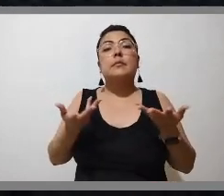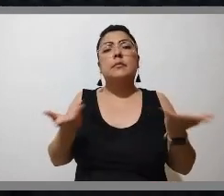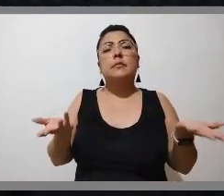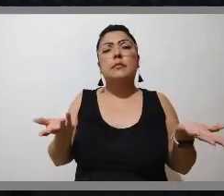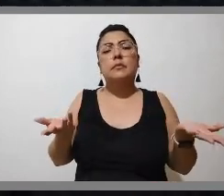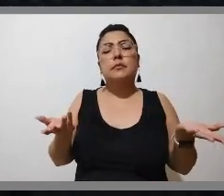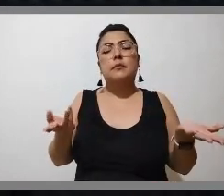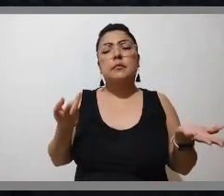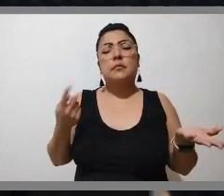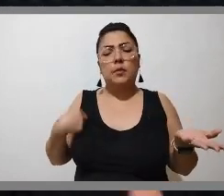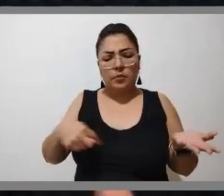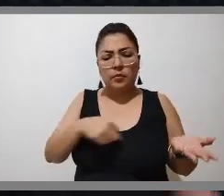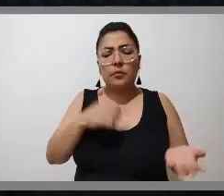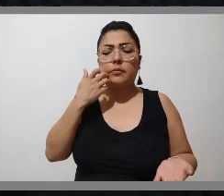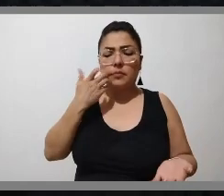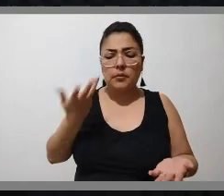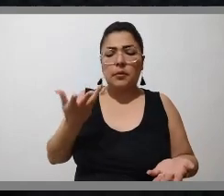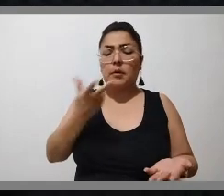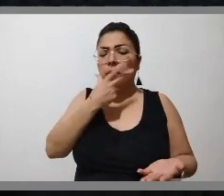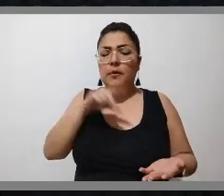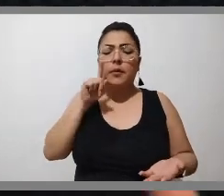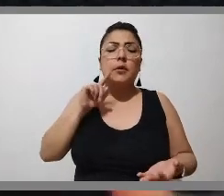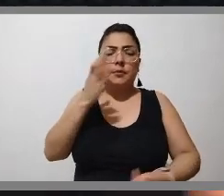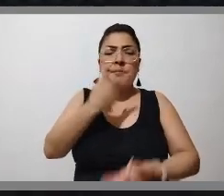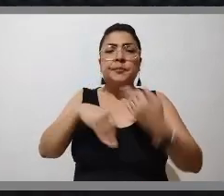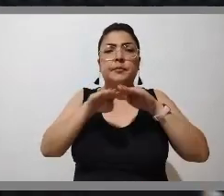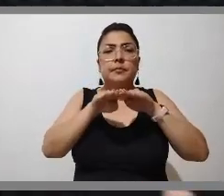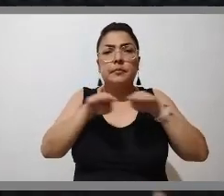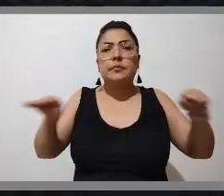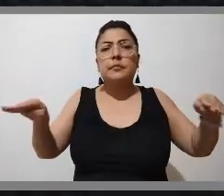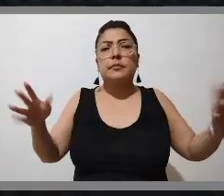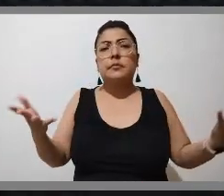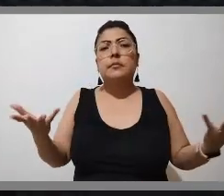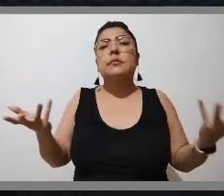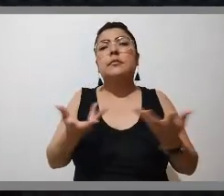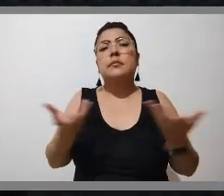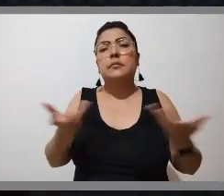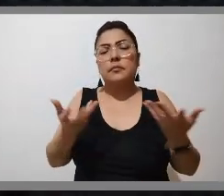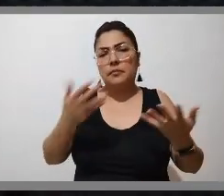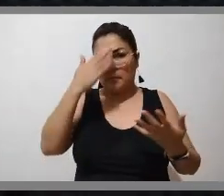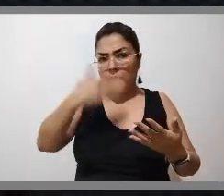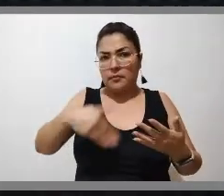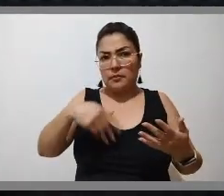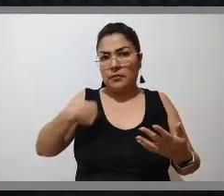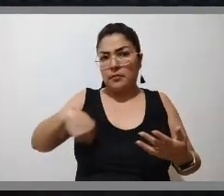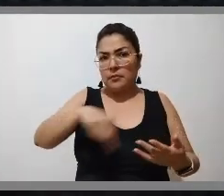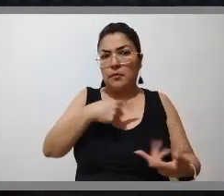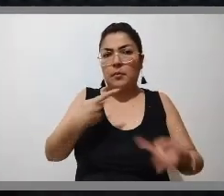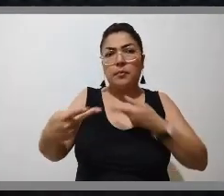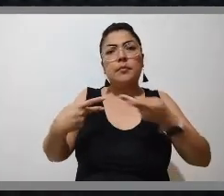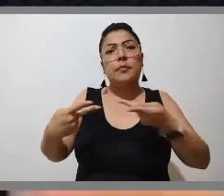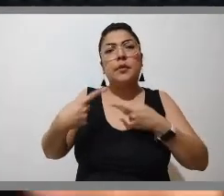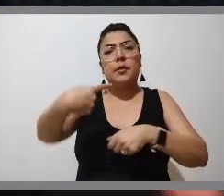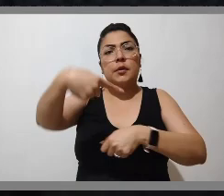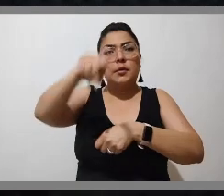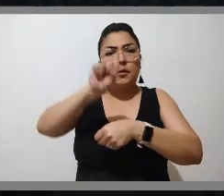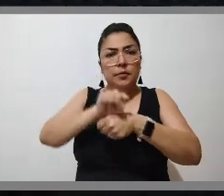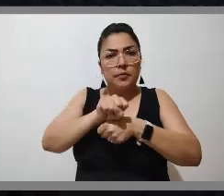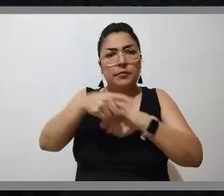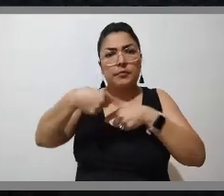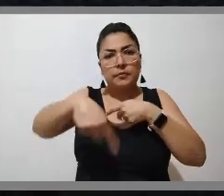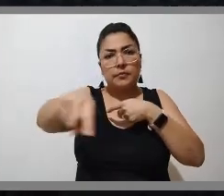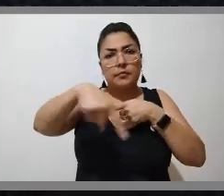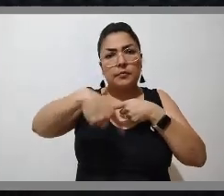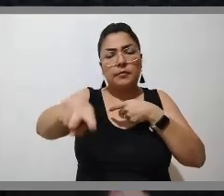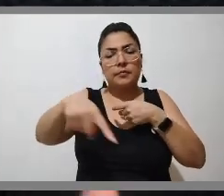estamos implementando para lograr esta igualdad sustantiva? Y también sabemos que hemos preparado una semana llena de actividades para sensibilizar